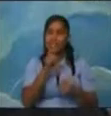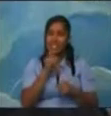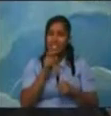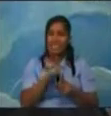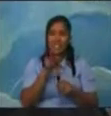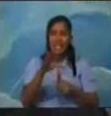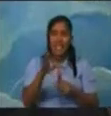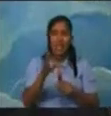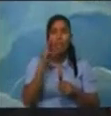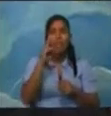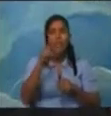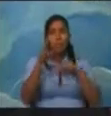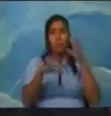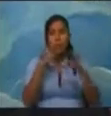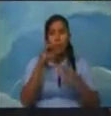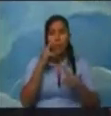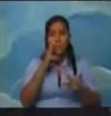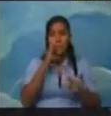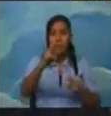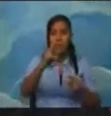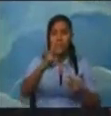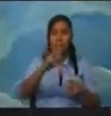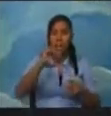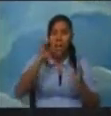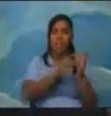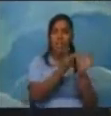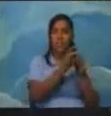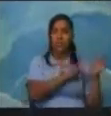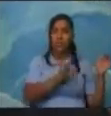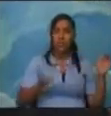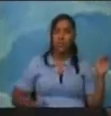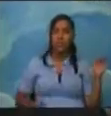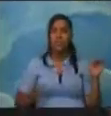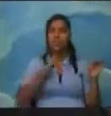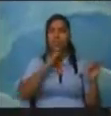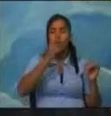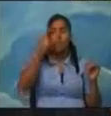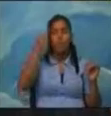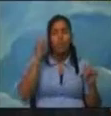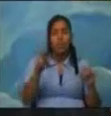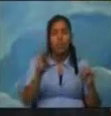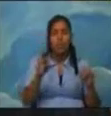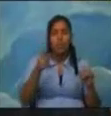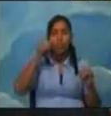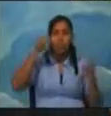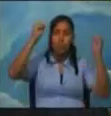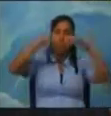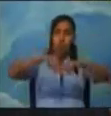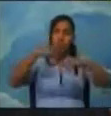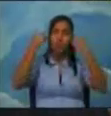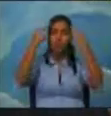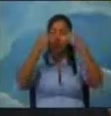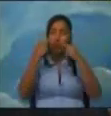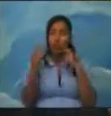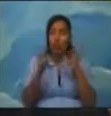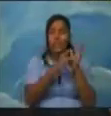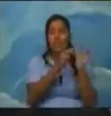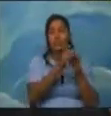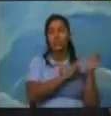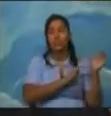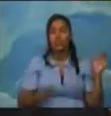de ver el problema. Vea en esta mañana a Jesucristo. Es por eso que el apóstol dijo, puesto los ojos en Jesús, el